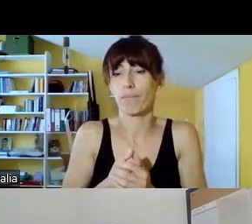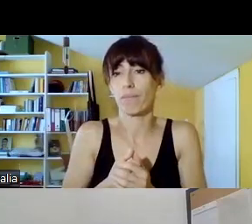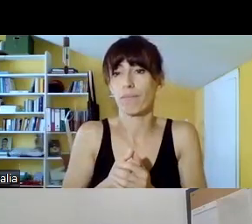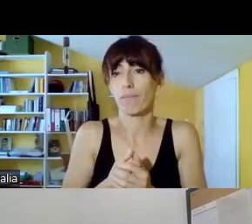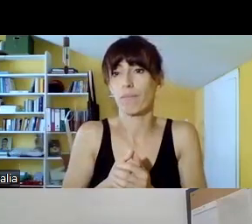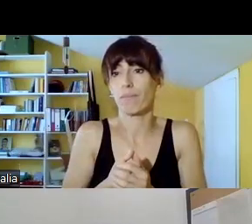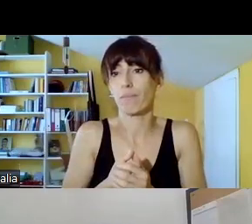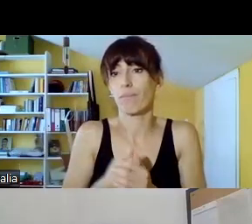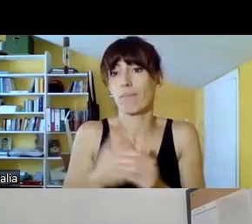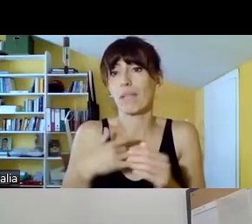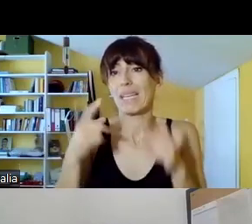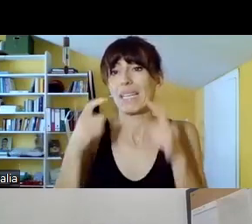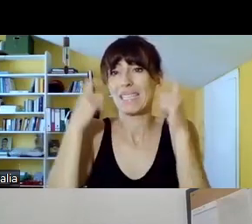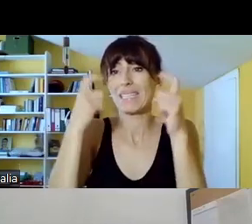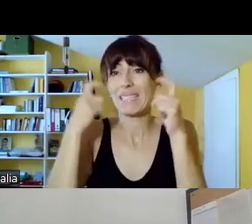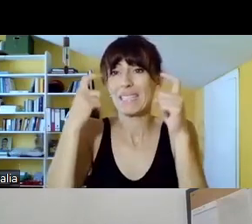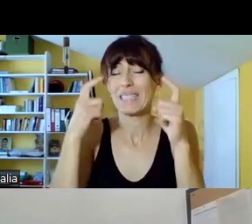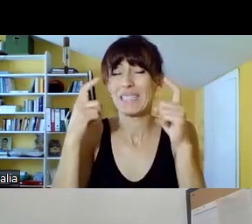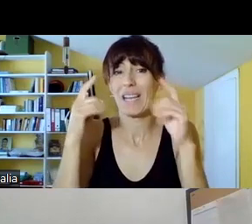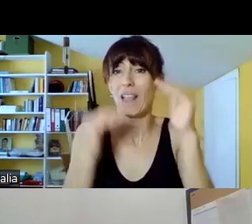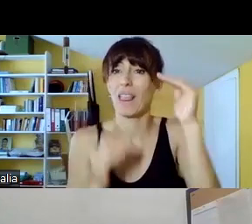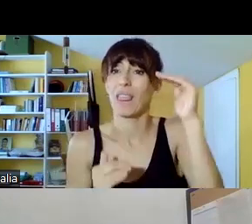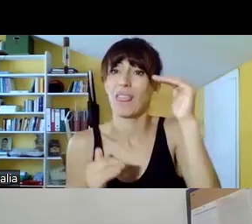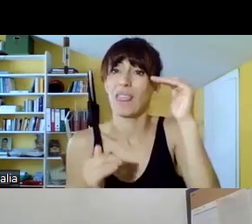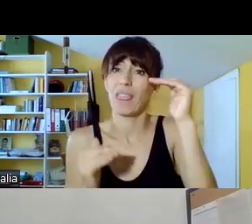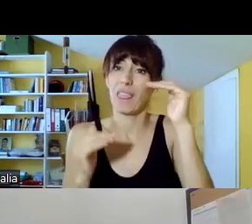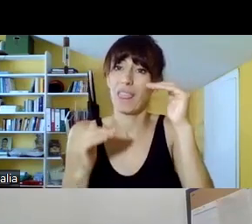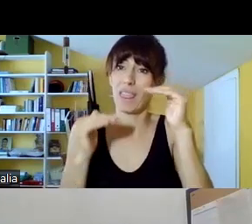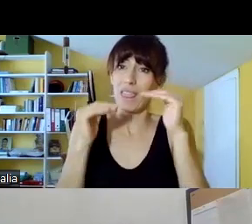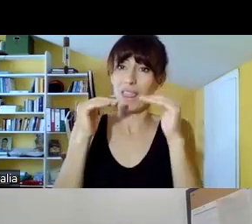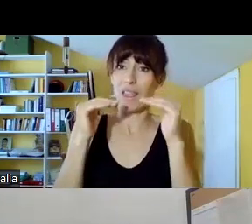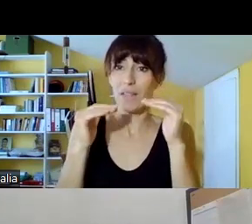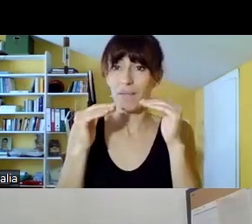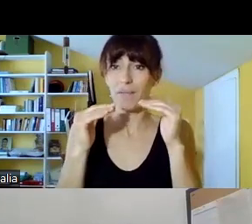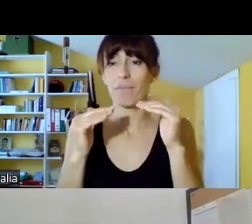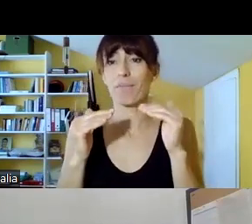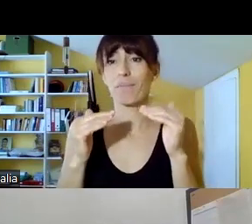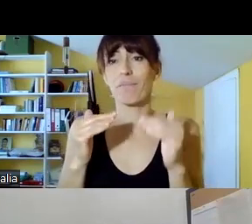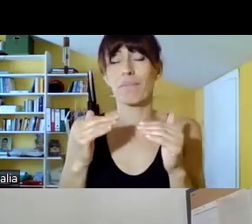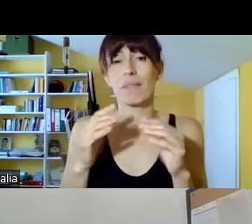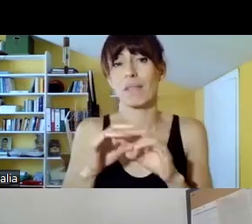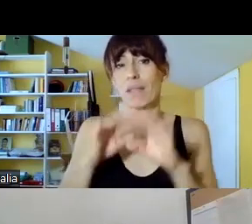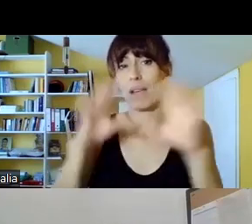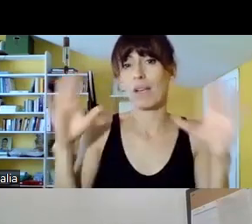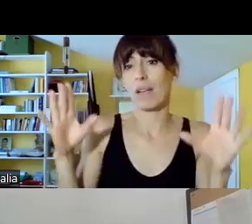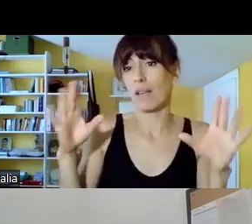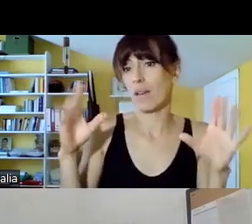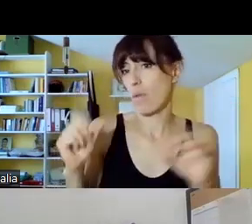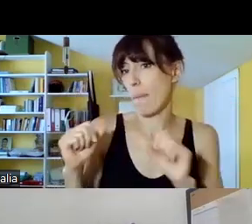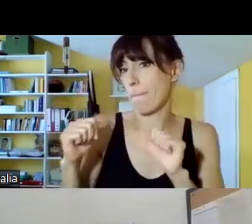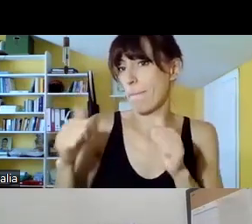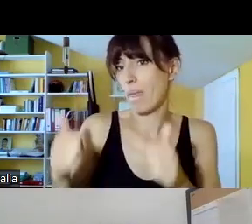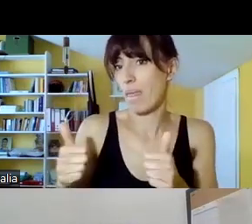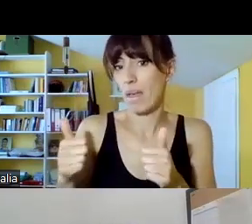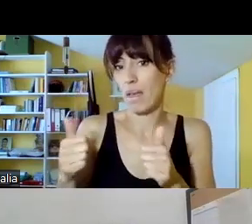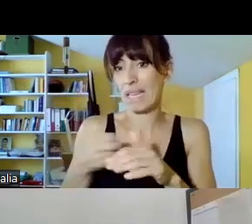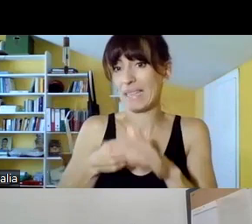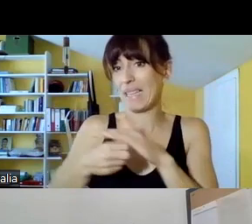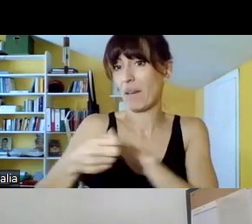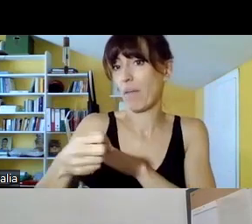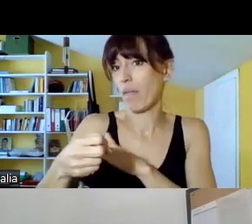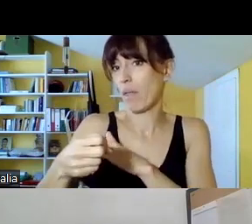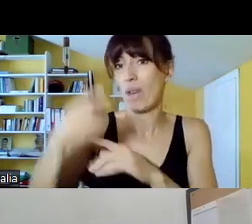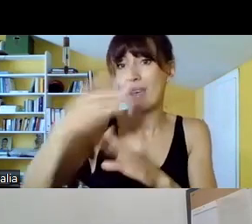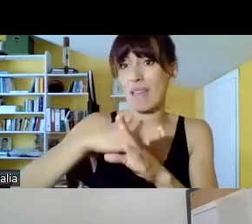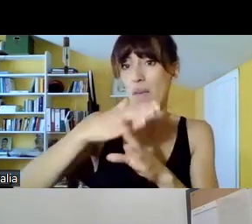estas desigualdades de género en salud mental es preciso la puesta en marcha de intervenciones a diferentes